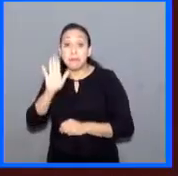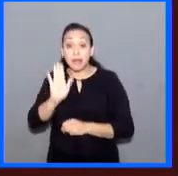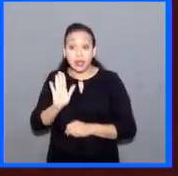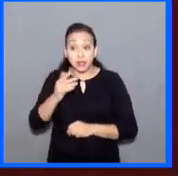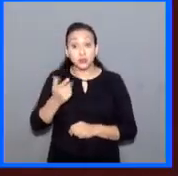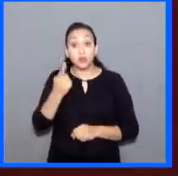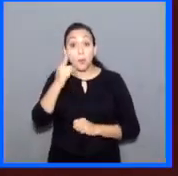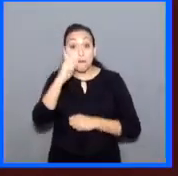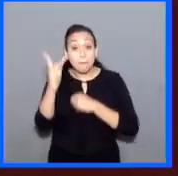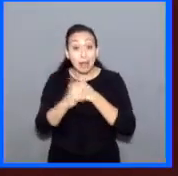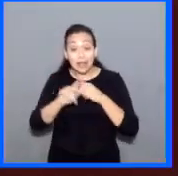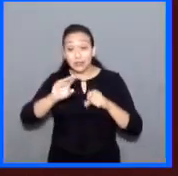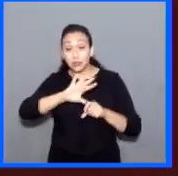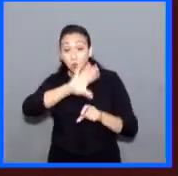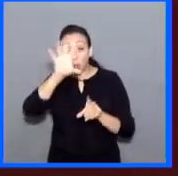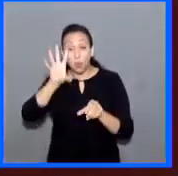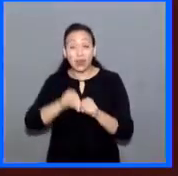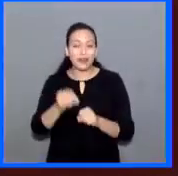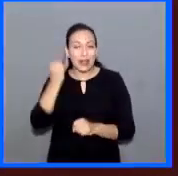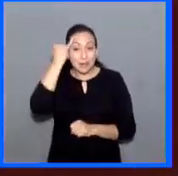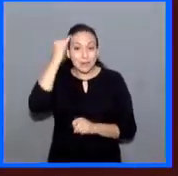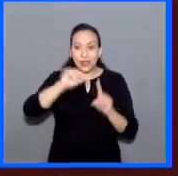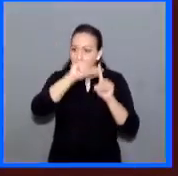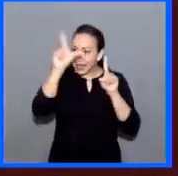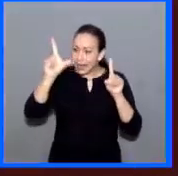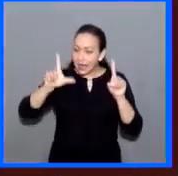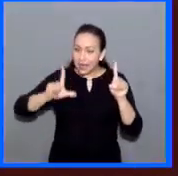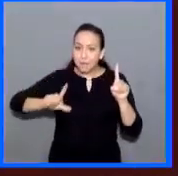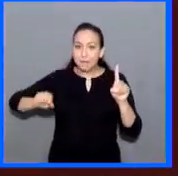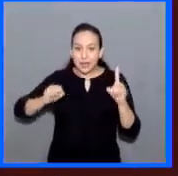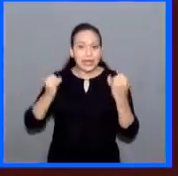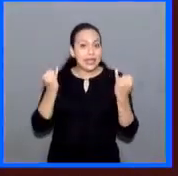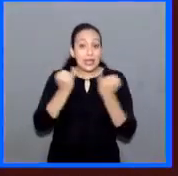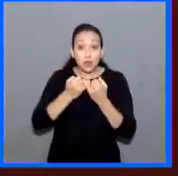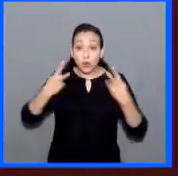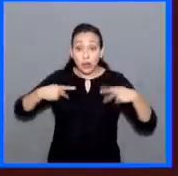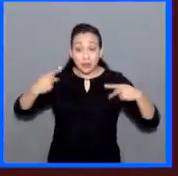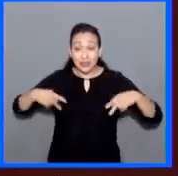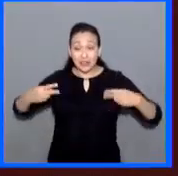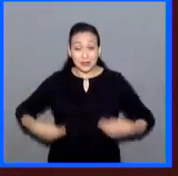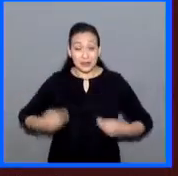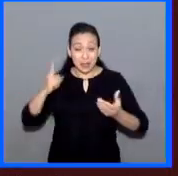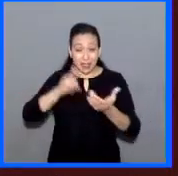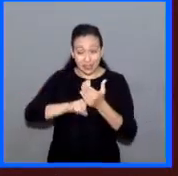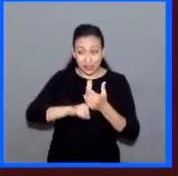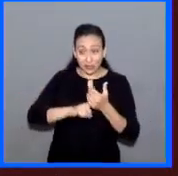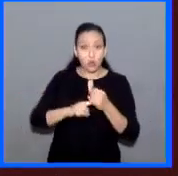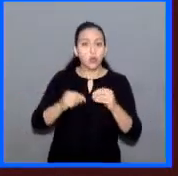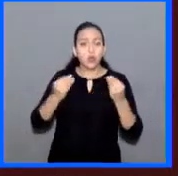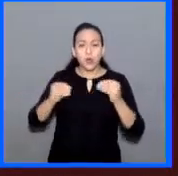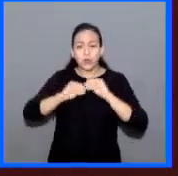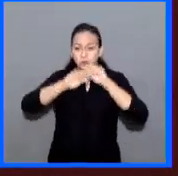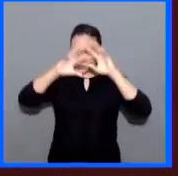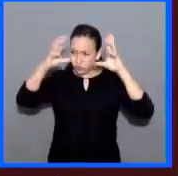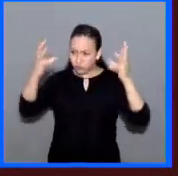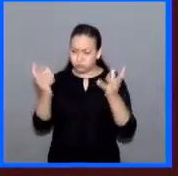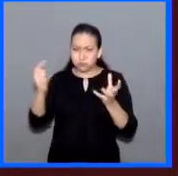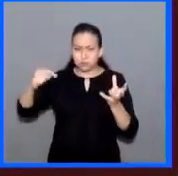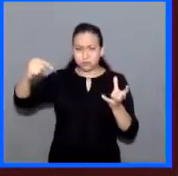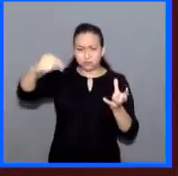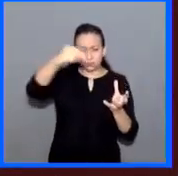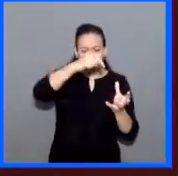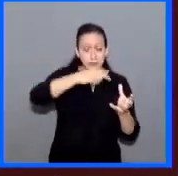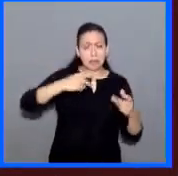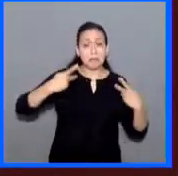que nos hace reflexionar de cómo el mundo, por lo menos en este sentido, no está yendo en la buena dirección, está yendo en contravía con lo que